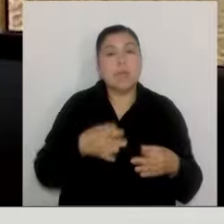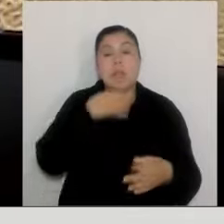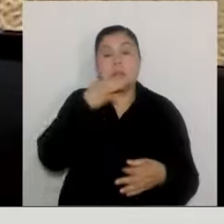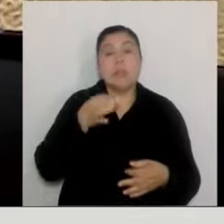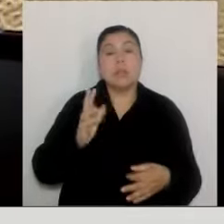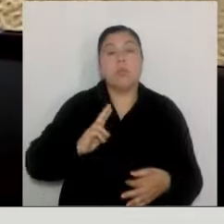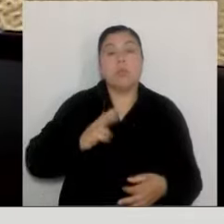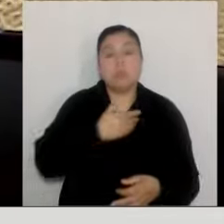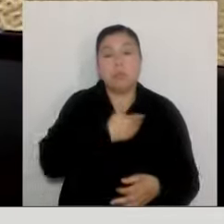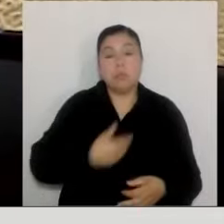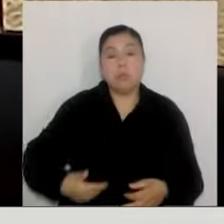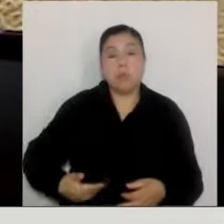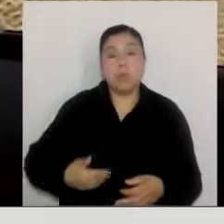que vamos a aprobar este proyecto